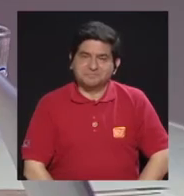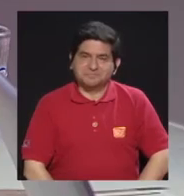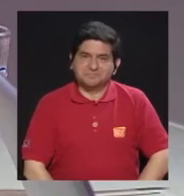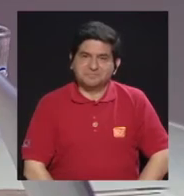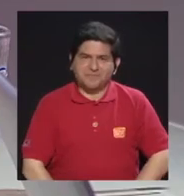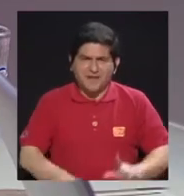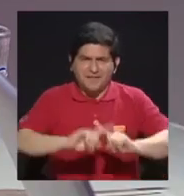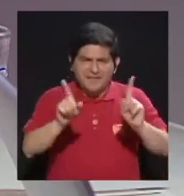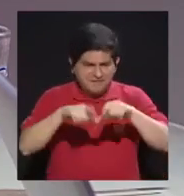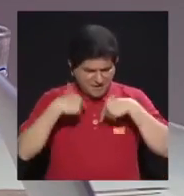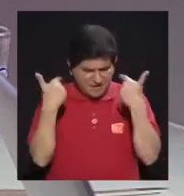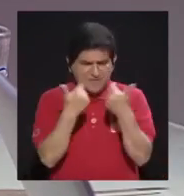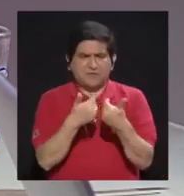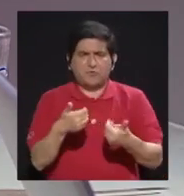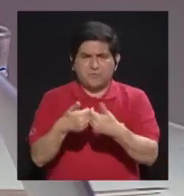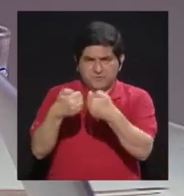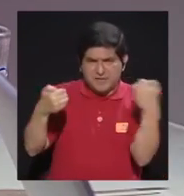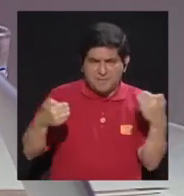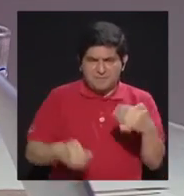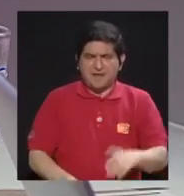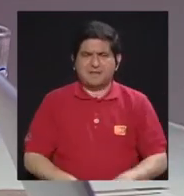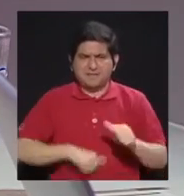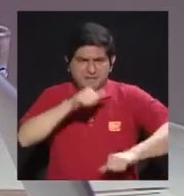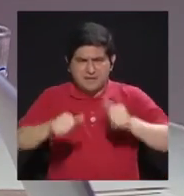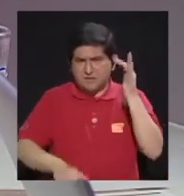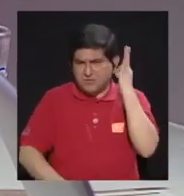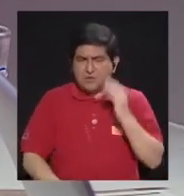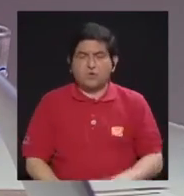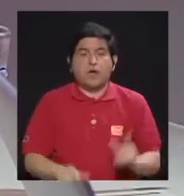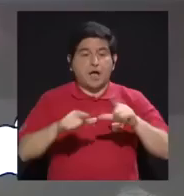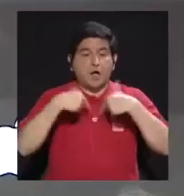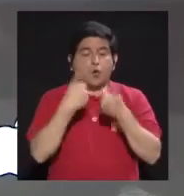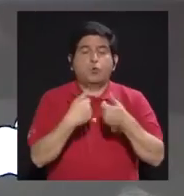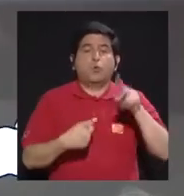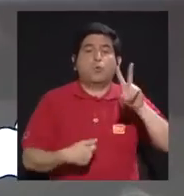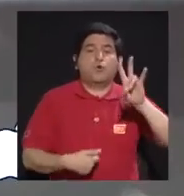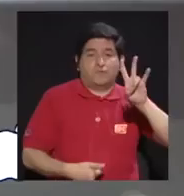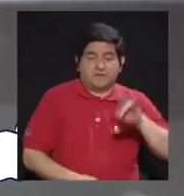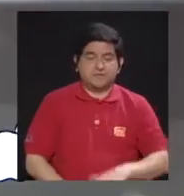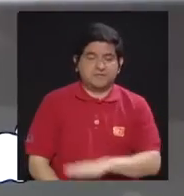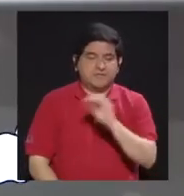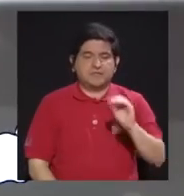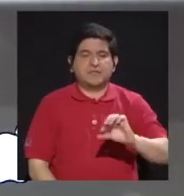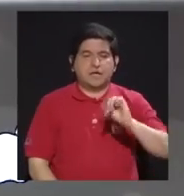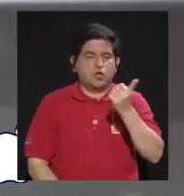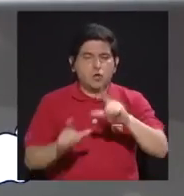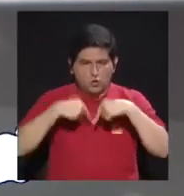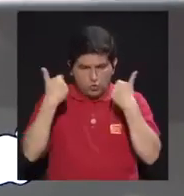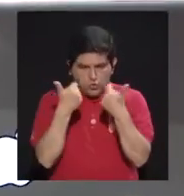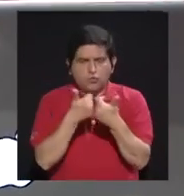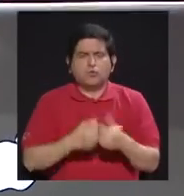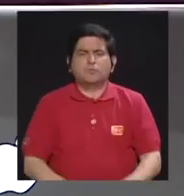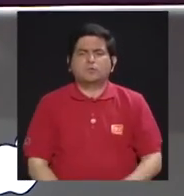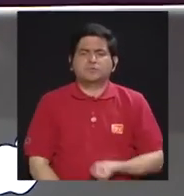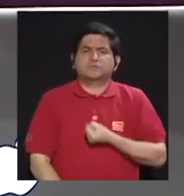Hay varios grupos aparte de las feministas, ¿verdad? Este grupo de los 27 y grupos de sociedad que se han